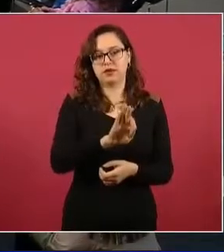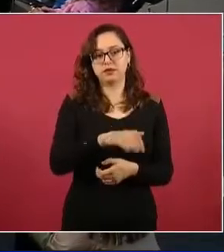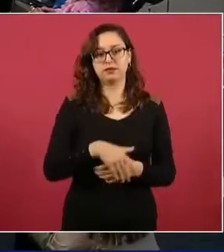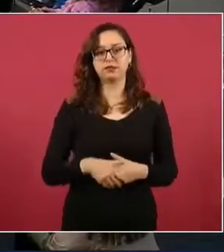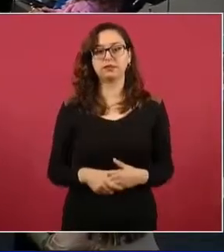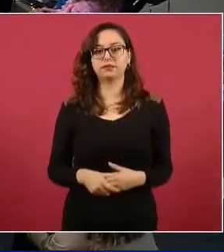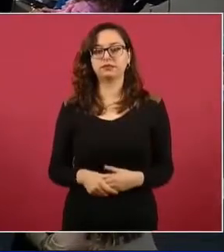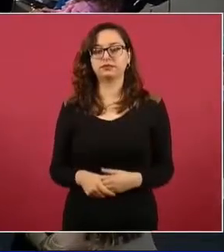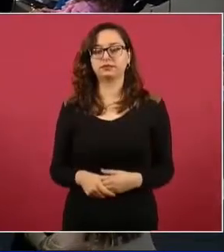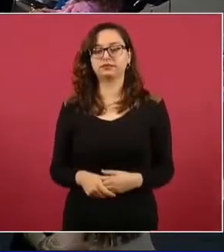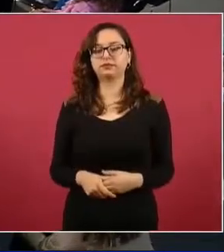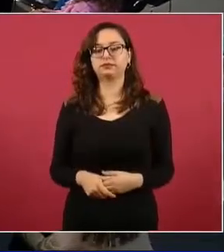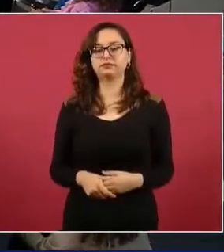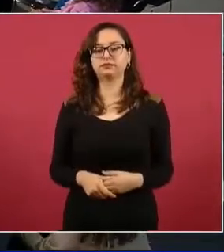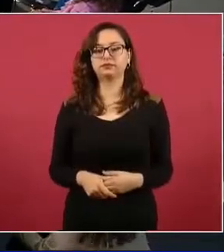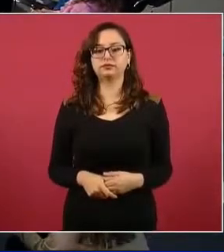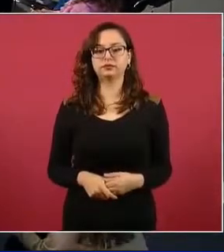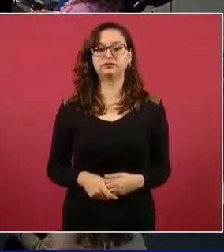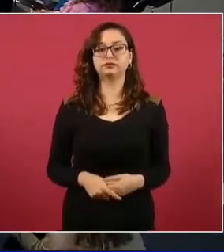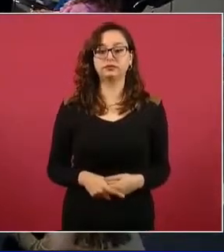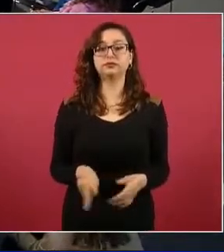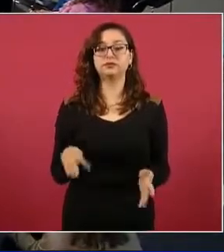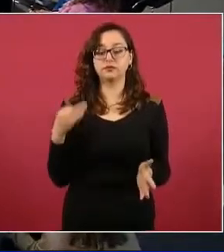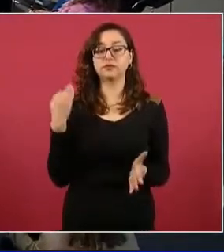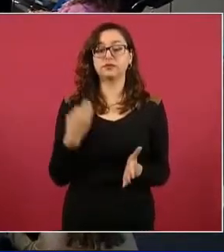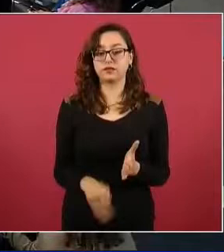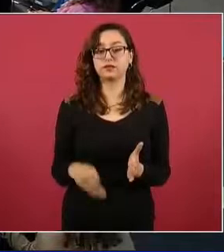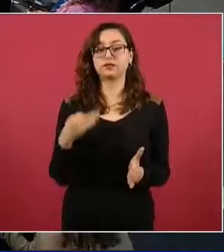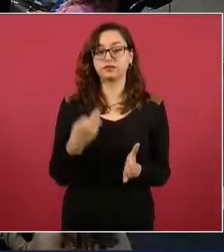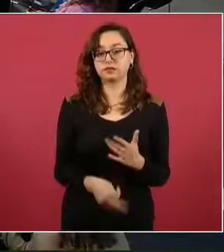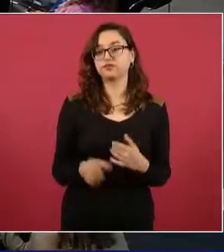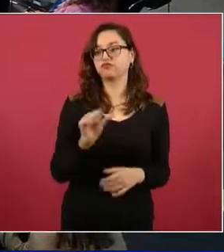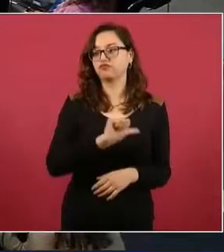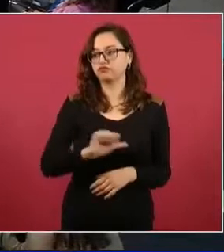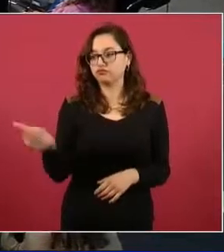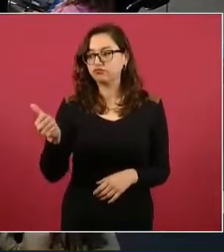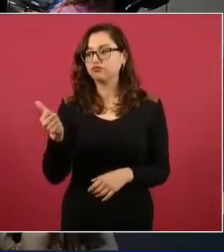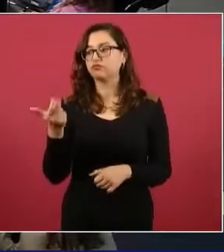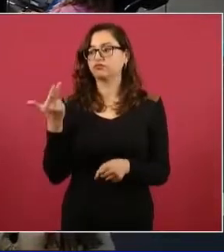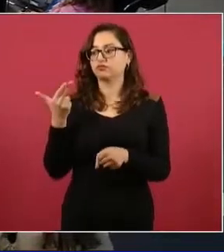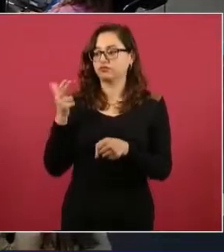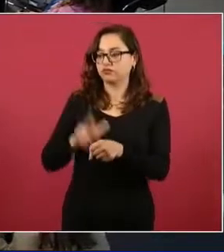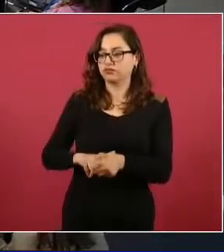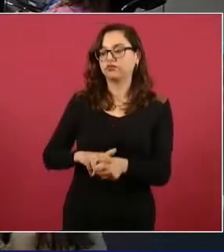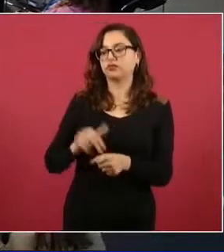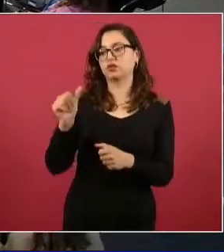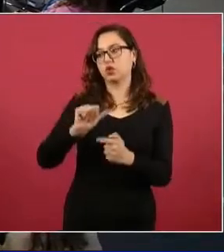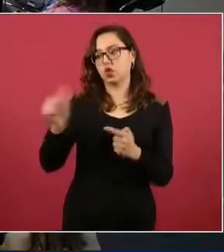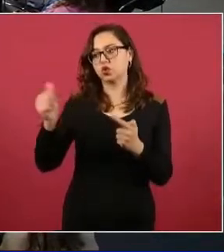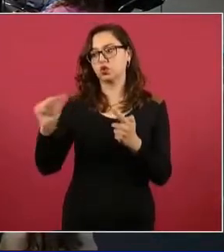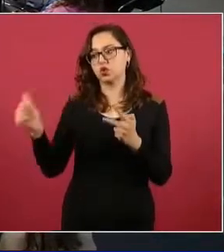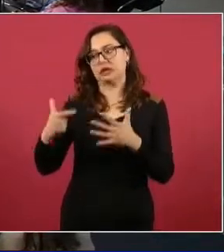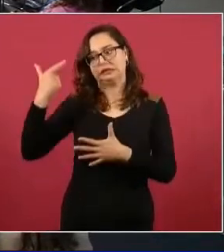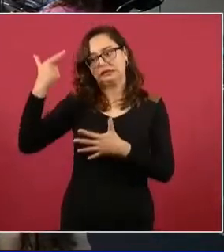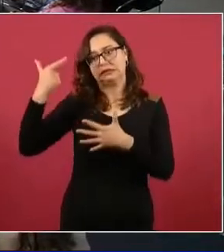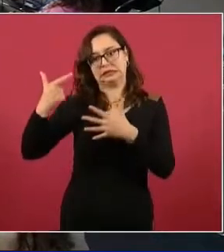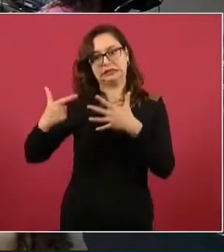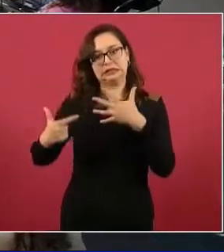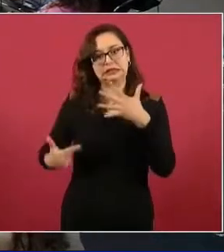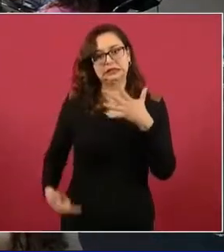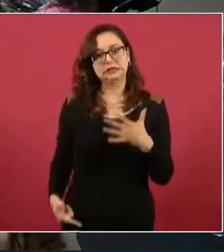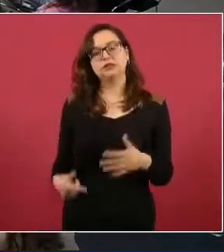Faltan otros, o sea, le vamos a pedir al director del INSABI, a Juan Ferrer, que les